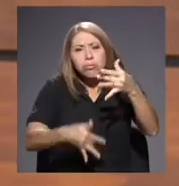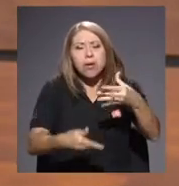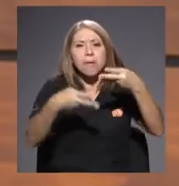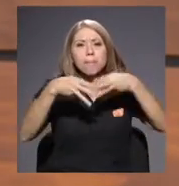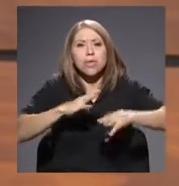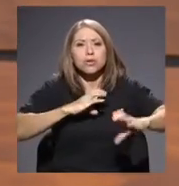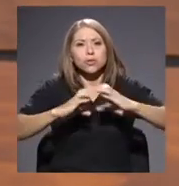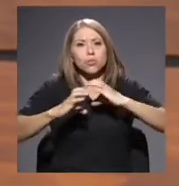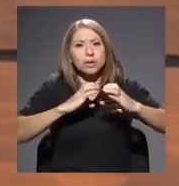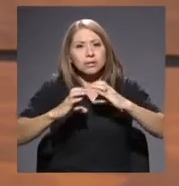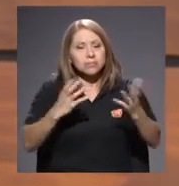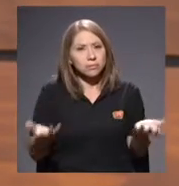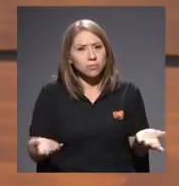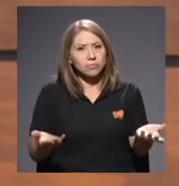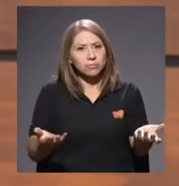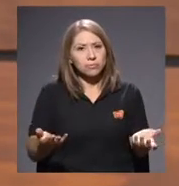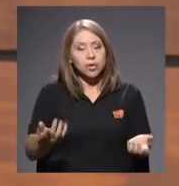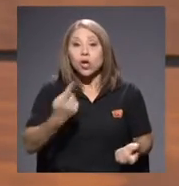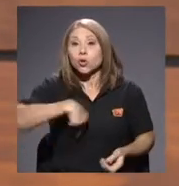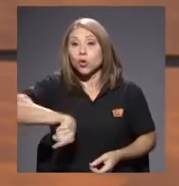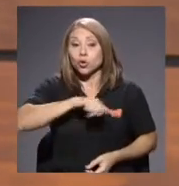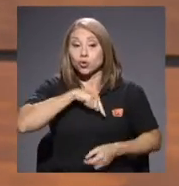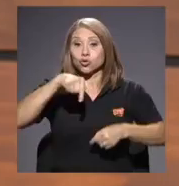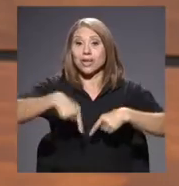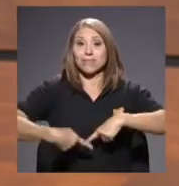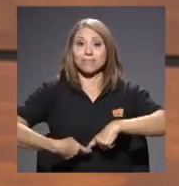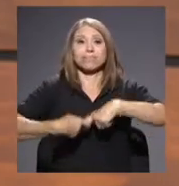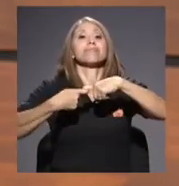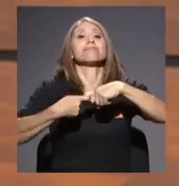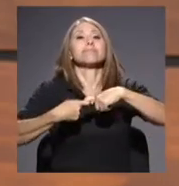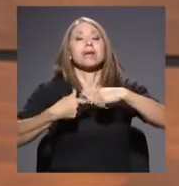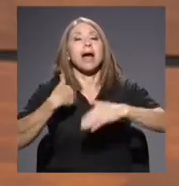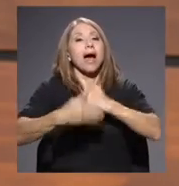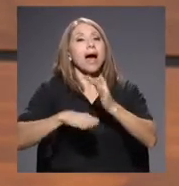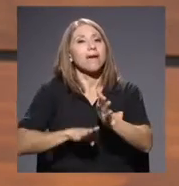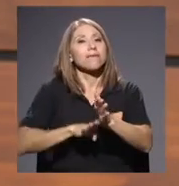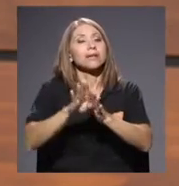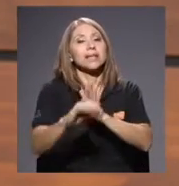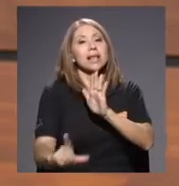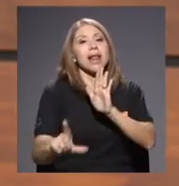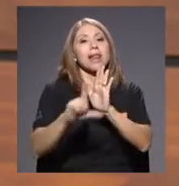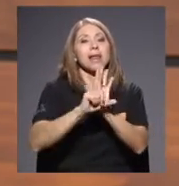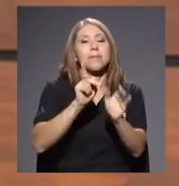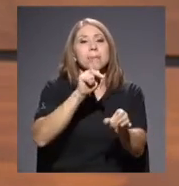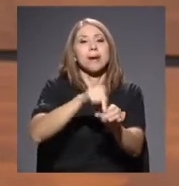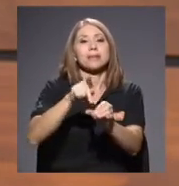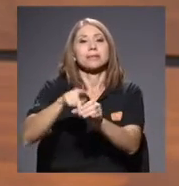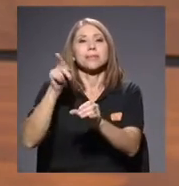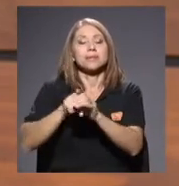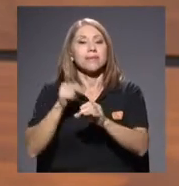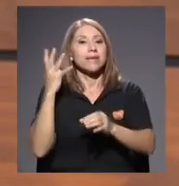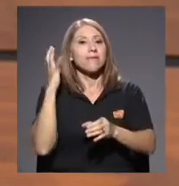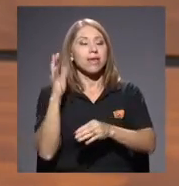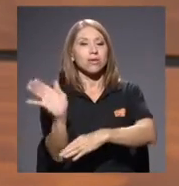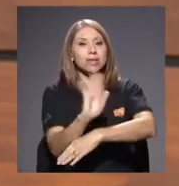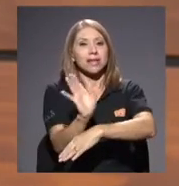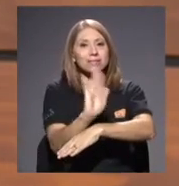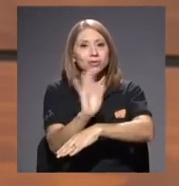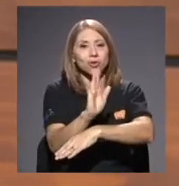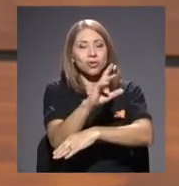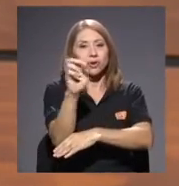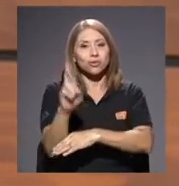que tenemos pendiente el avance en la ley participativa de radio y televisión en Costa Rica, la redistribución de